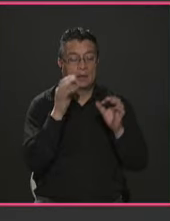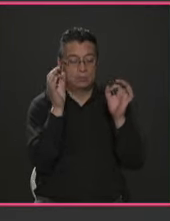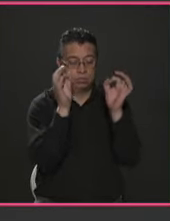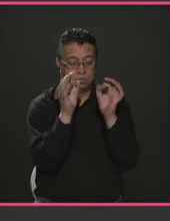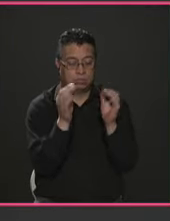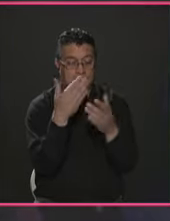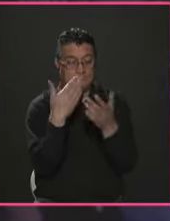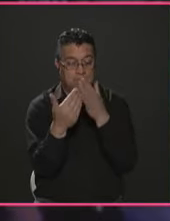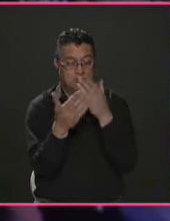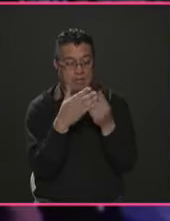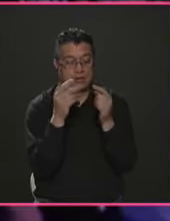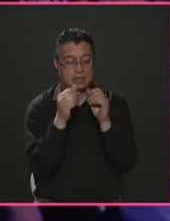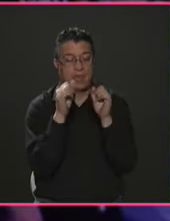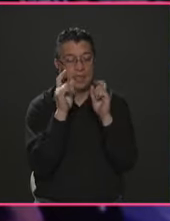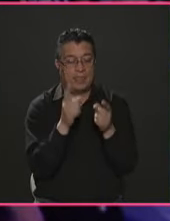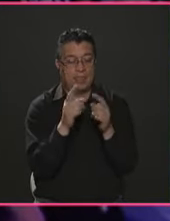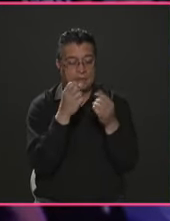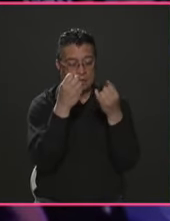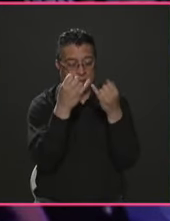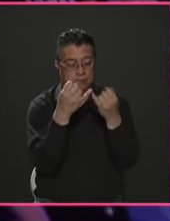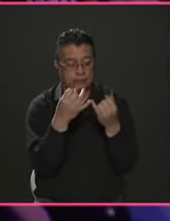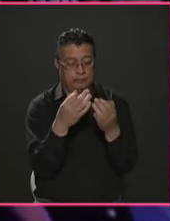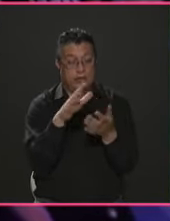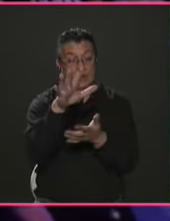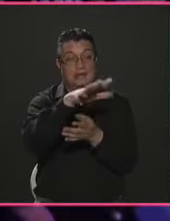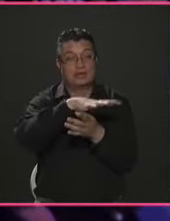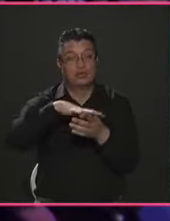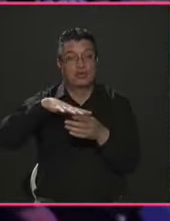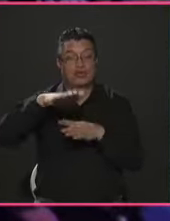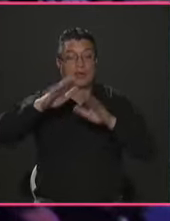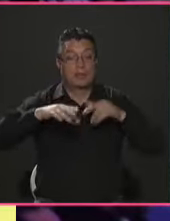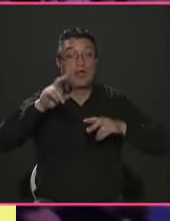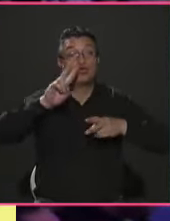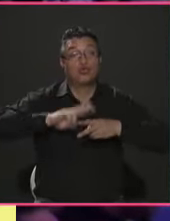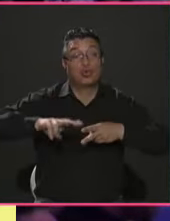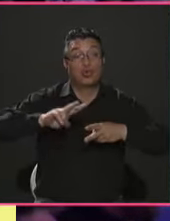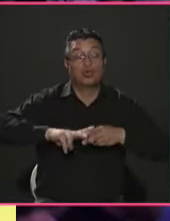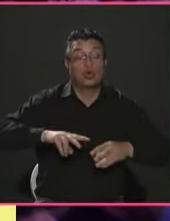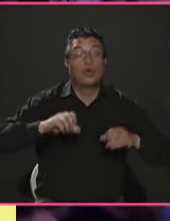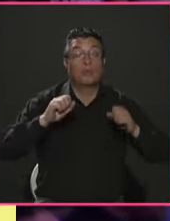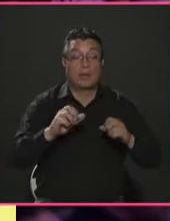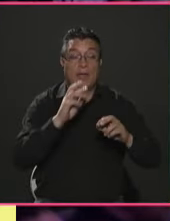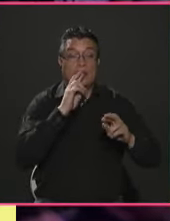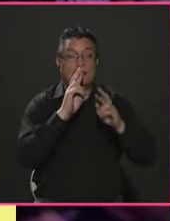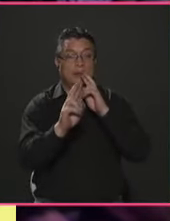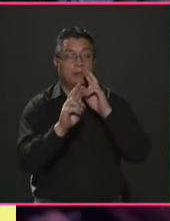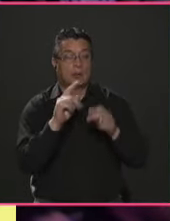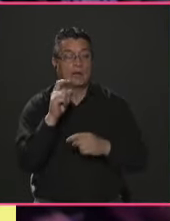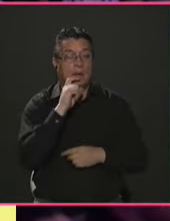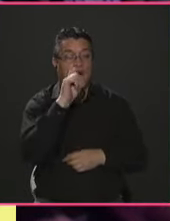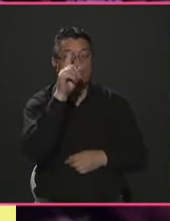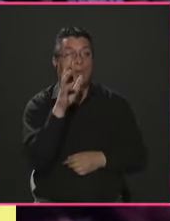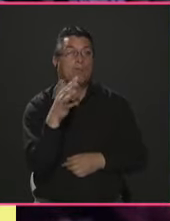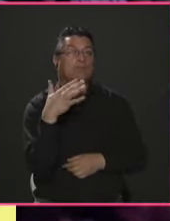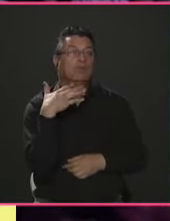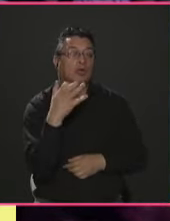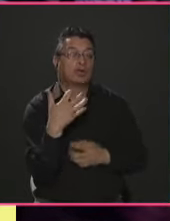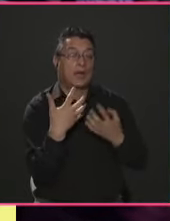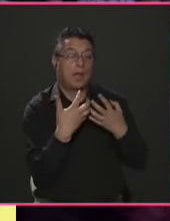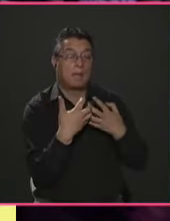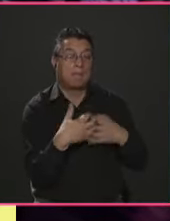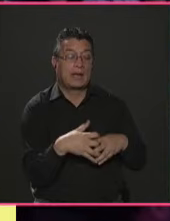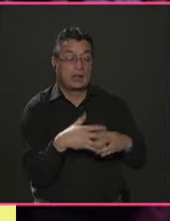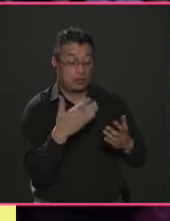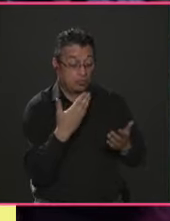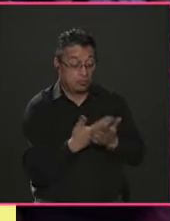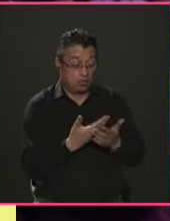algo que es imposible la Debería ser capaz de definir por contexto la solución para eso es básicamente responder la pregunta y por qué la máquina no